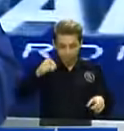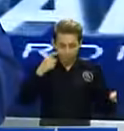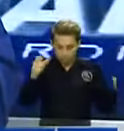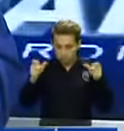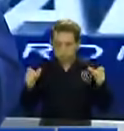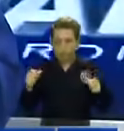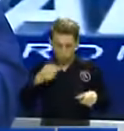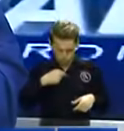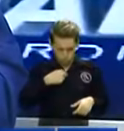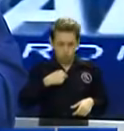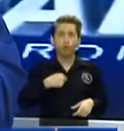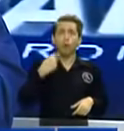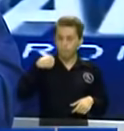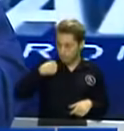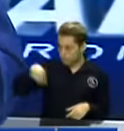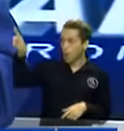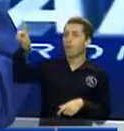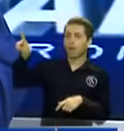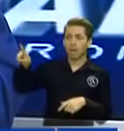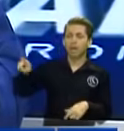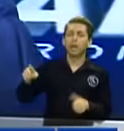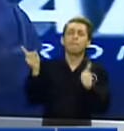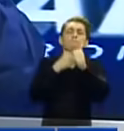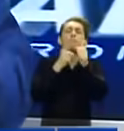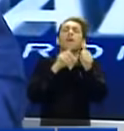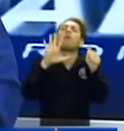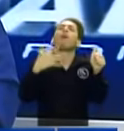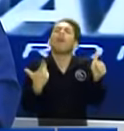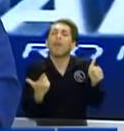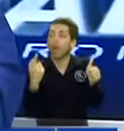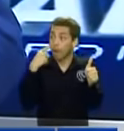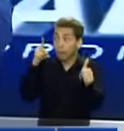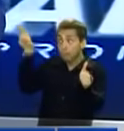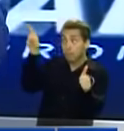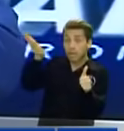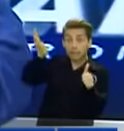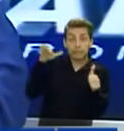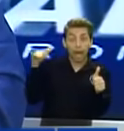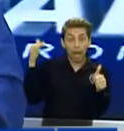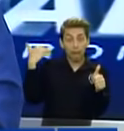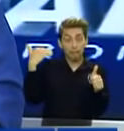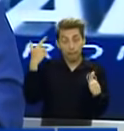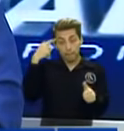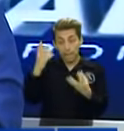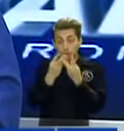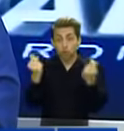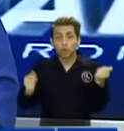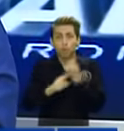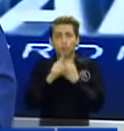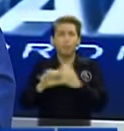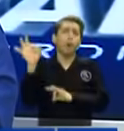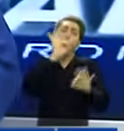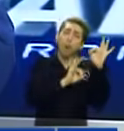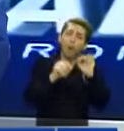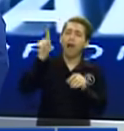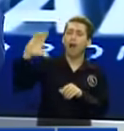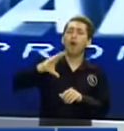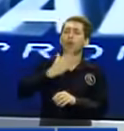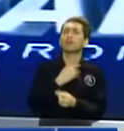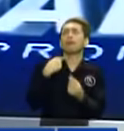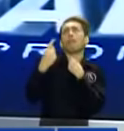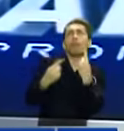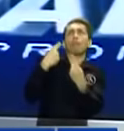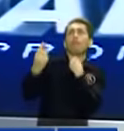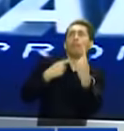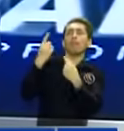mismo. ¿Qué es primero? ¿Ir a Hualán a resolver problemas o ir a hablar con a diputados que lo único